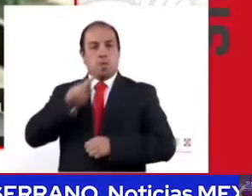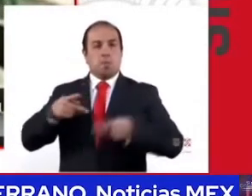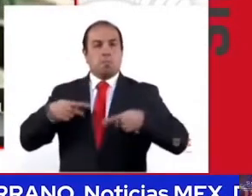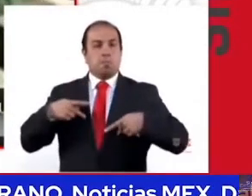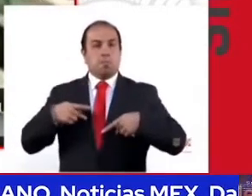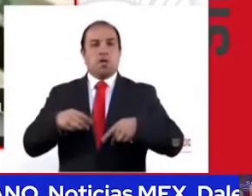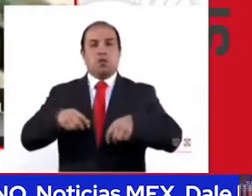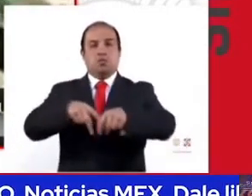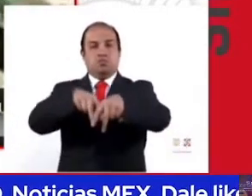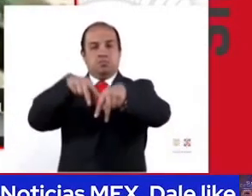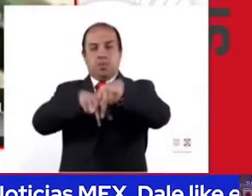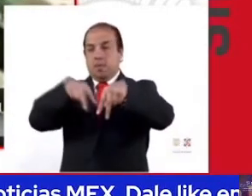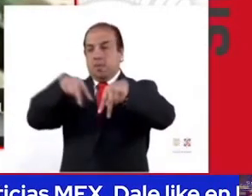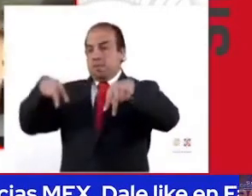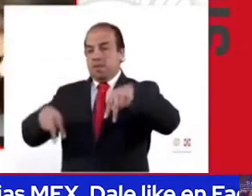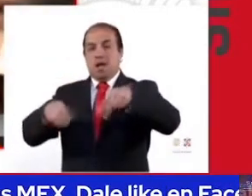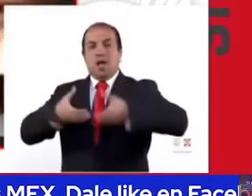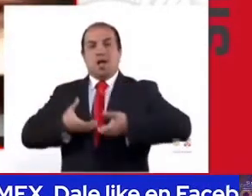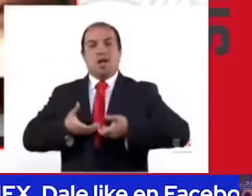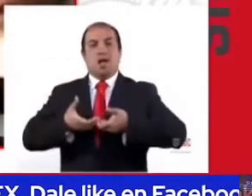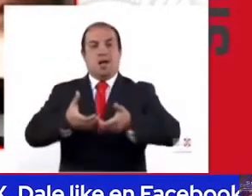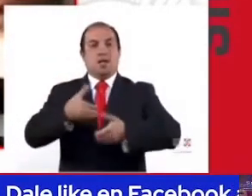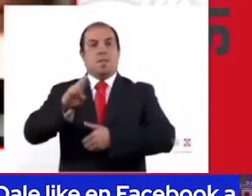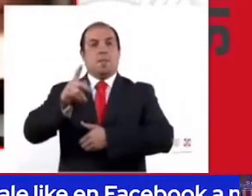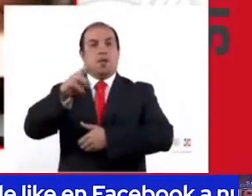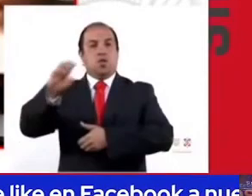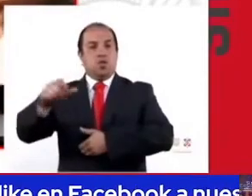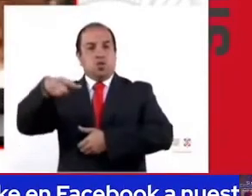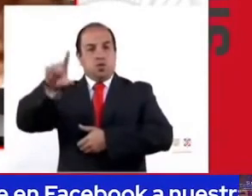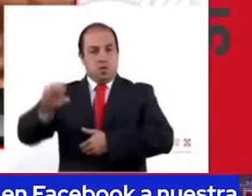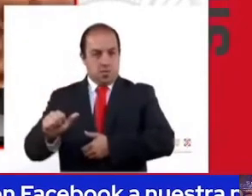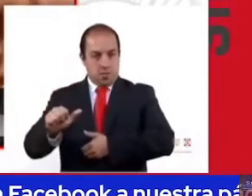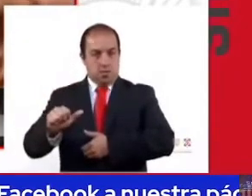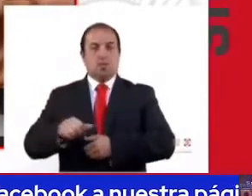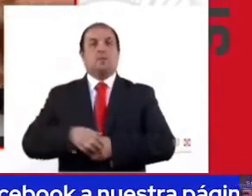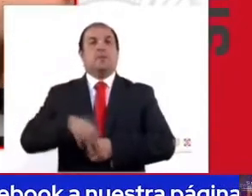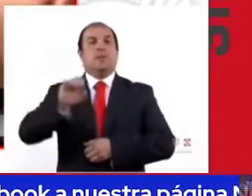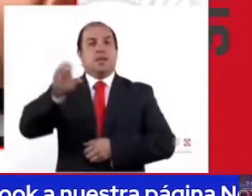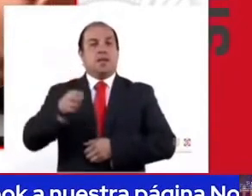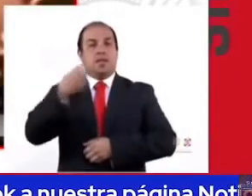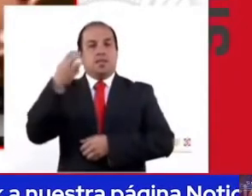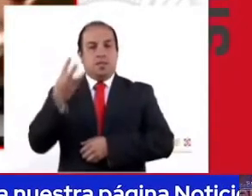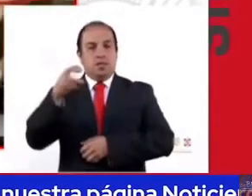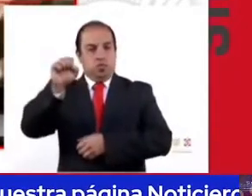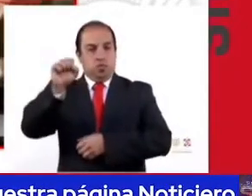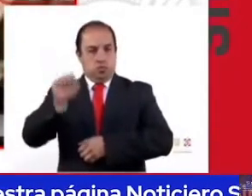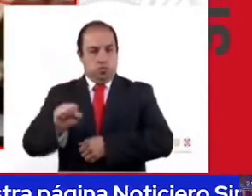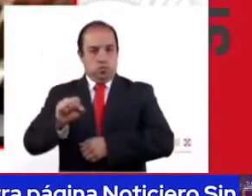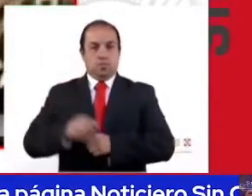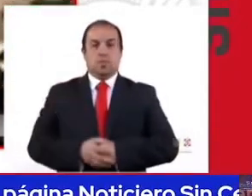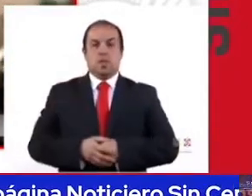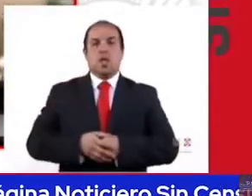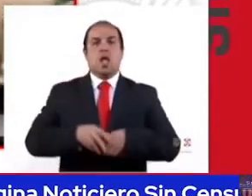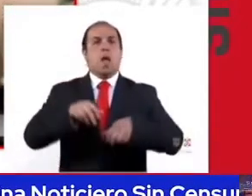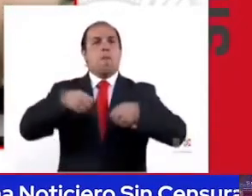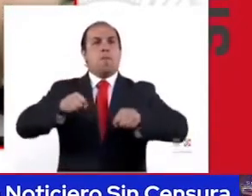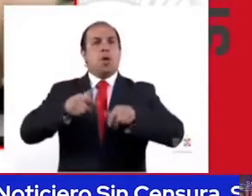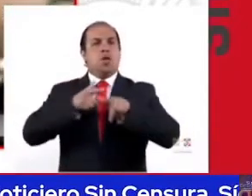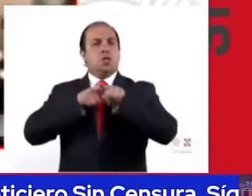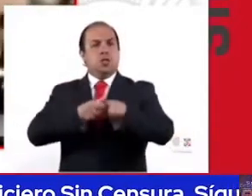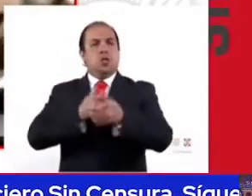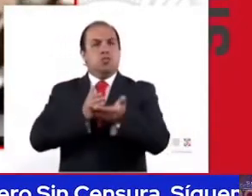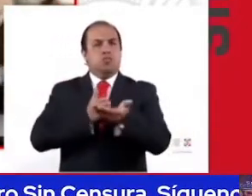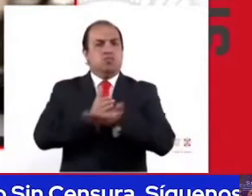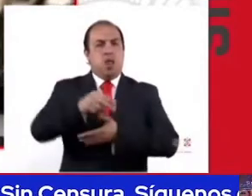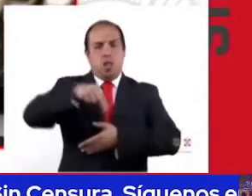de la moto sobre la calle de Parroquia y Eje 3 Sur, continuando la motocicleta su recorrido hasta Avenida 608, en dirección al norte